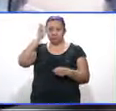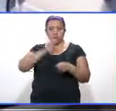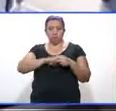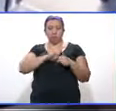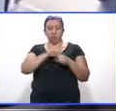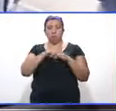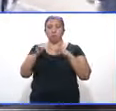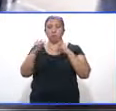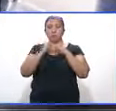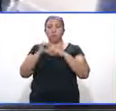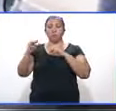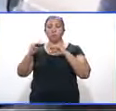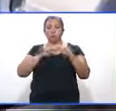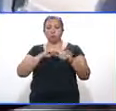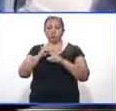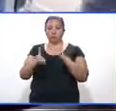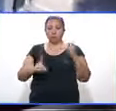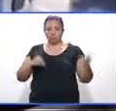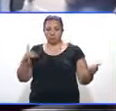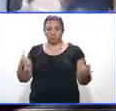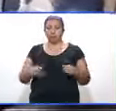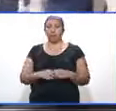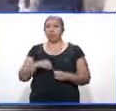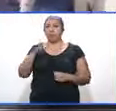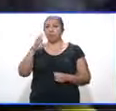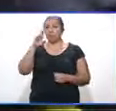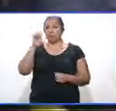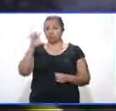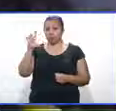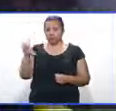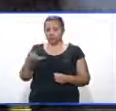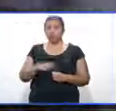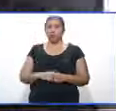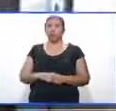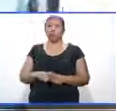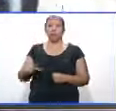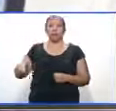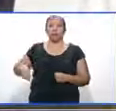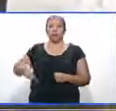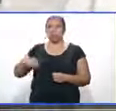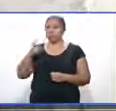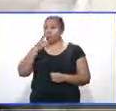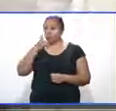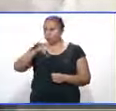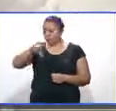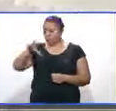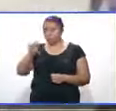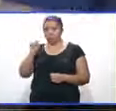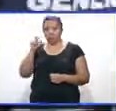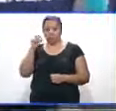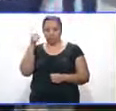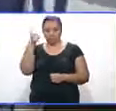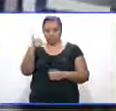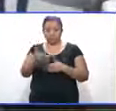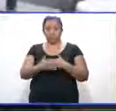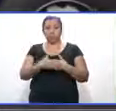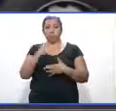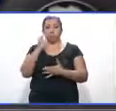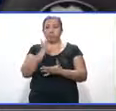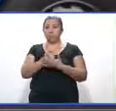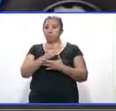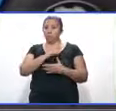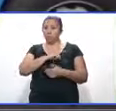del Instituto de Movilidad de Desarrollo Urbano Territorial, Rafael Hernández Escotasec, el gobernador recordó que luego del 26 próximo, el pago solo